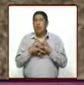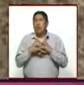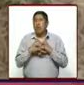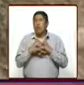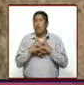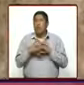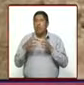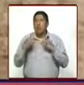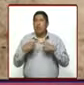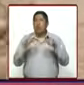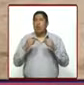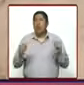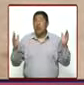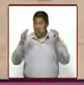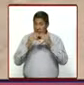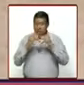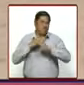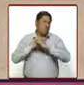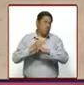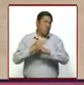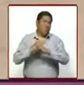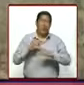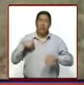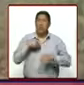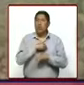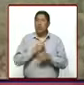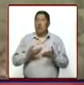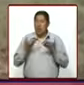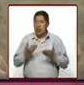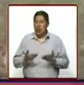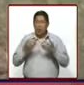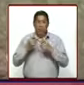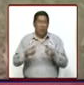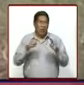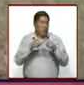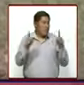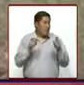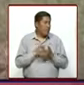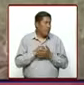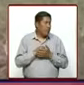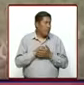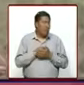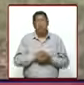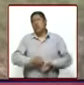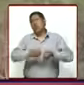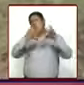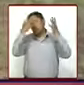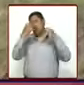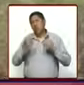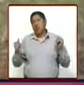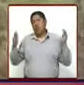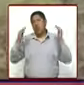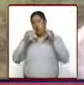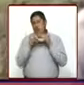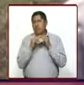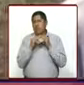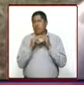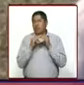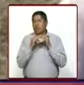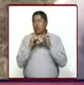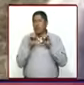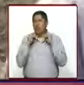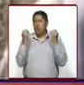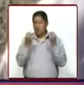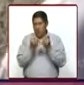va hacia La Paz. Entonces por ese motivo aquí están encontrando diferentes, más la mayoría de la parte de nuestras